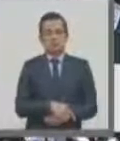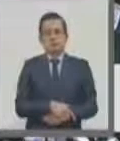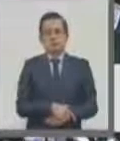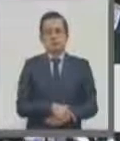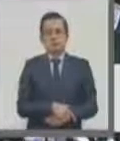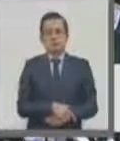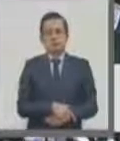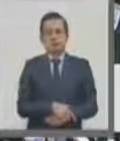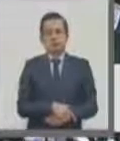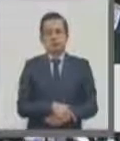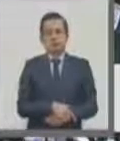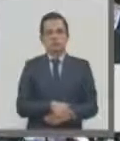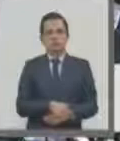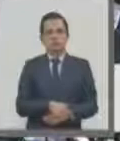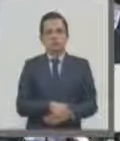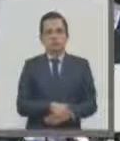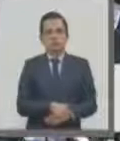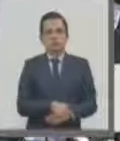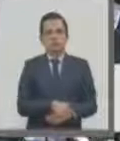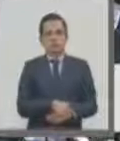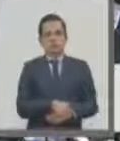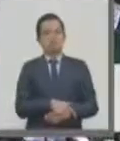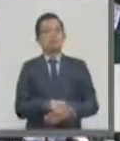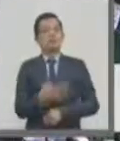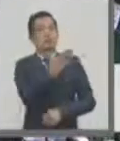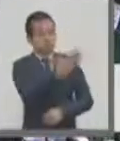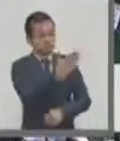Con su permiso, señor presidente.